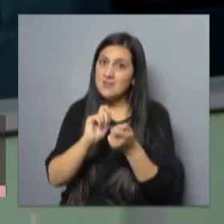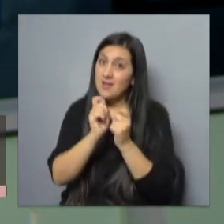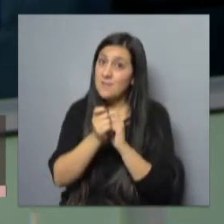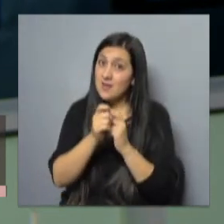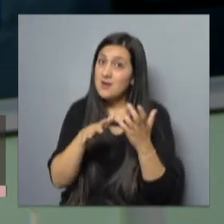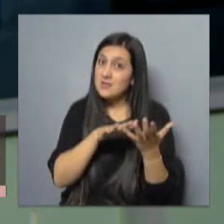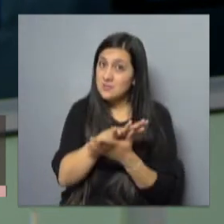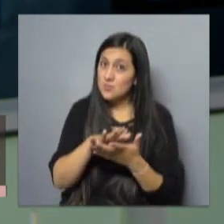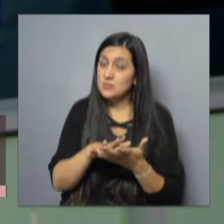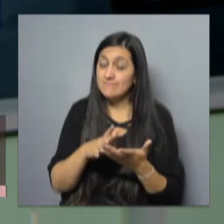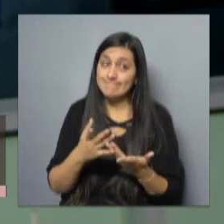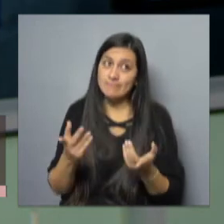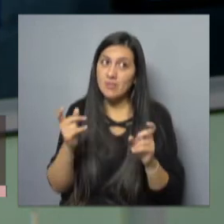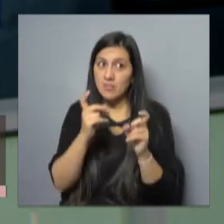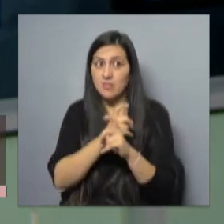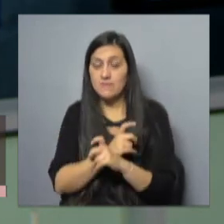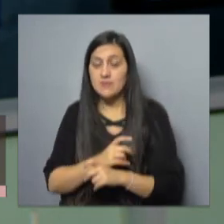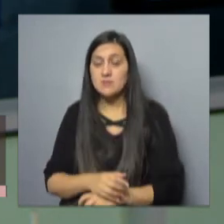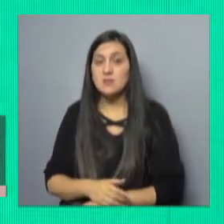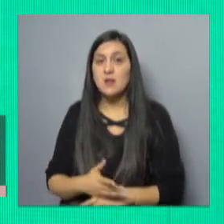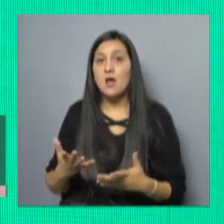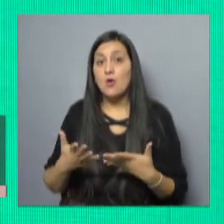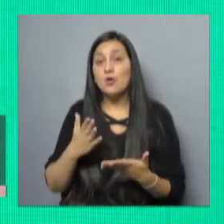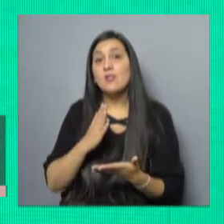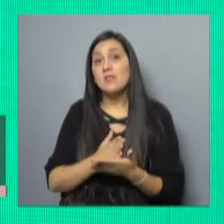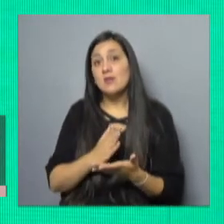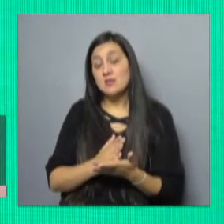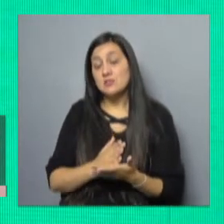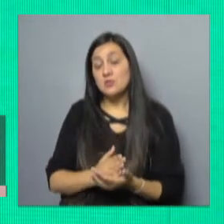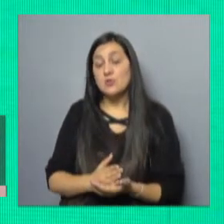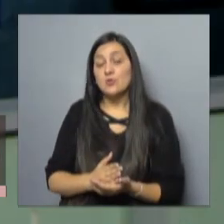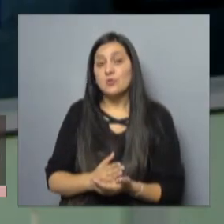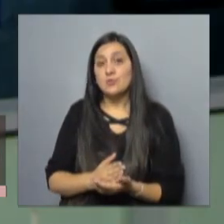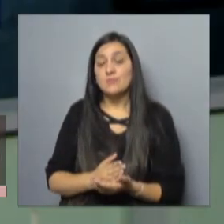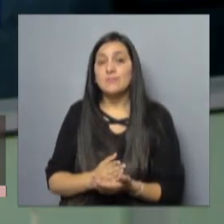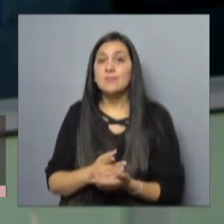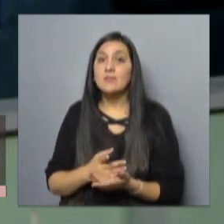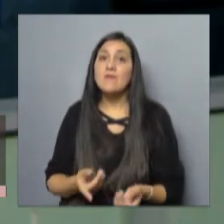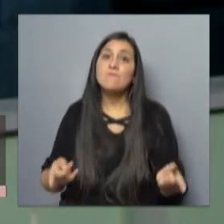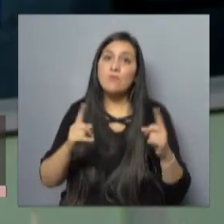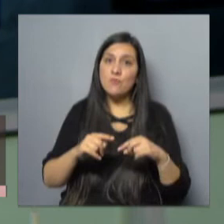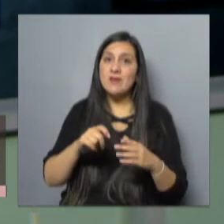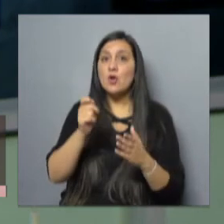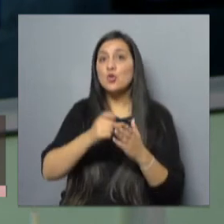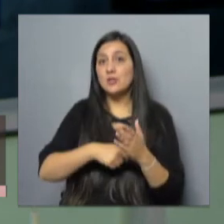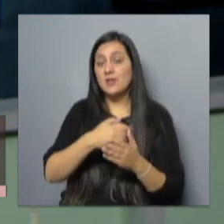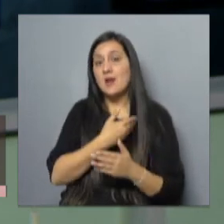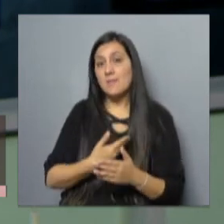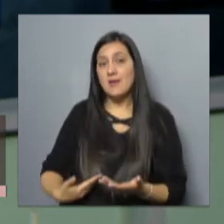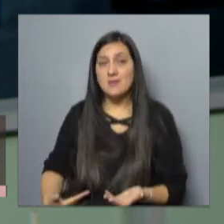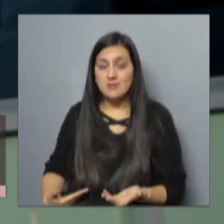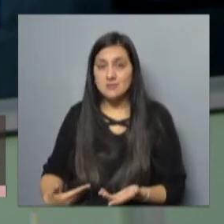extremadamente difícil en nuestro actual derecho de red una decisión de ese tipo habría que ensayarlo